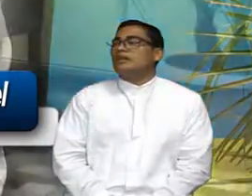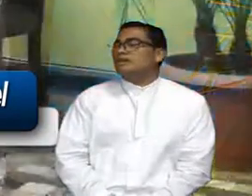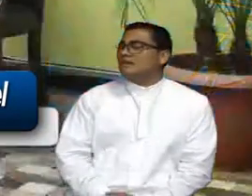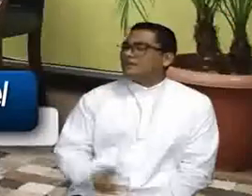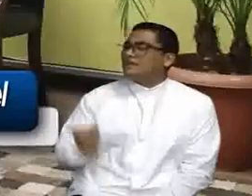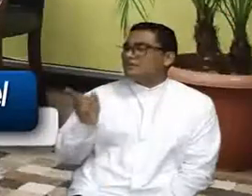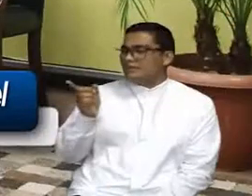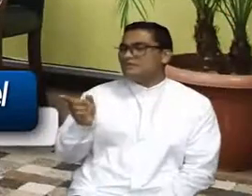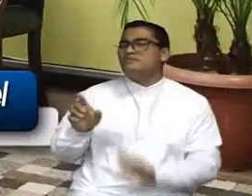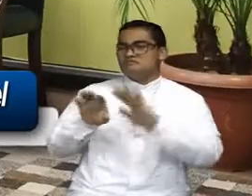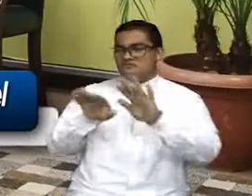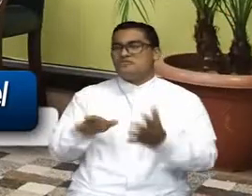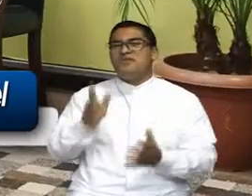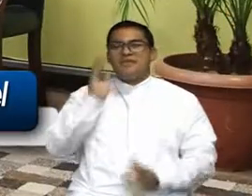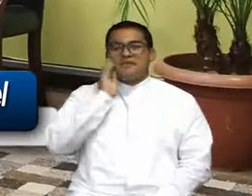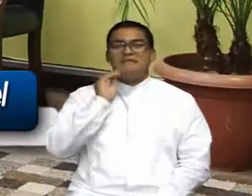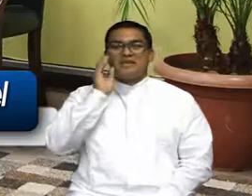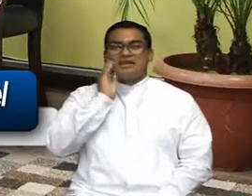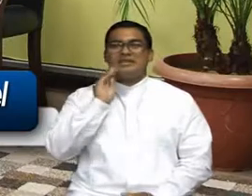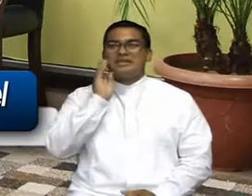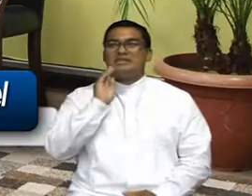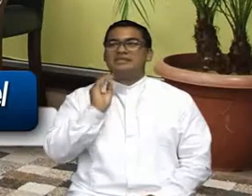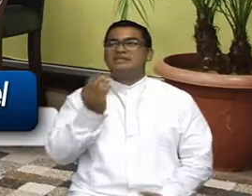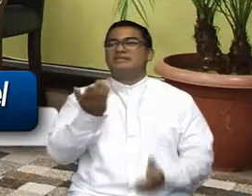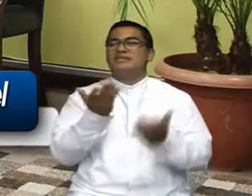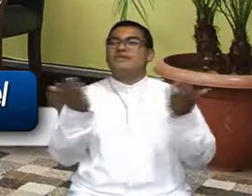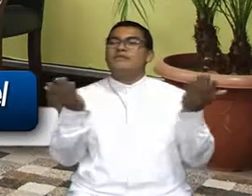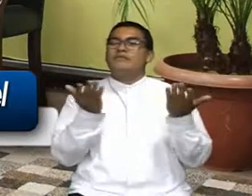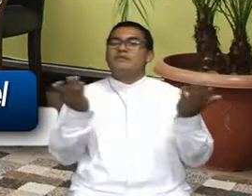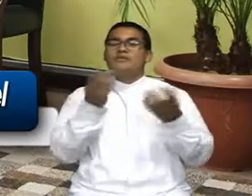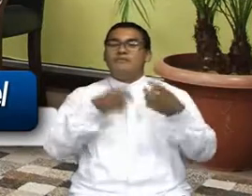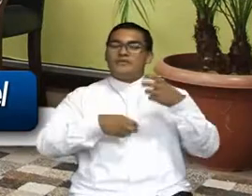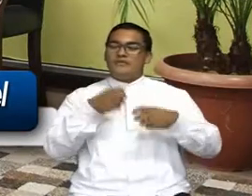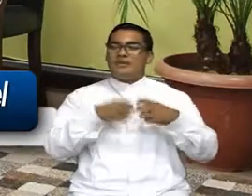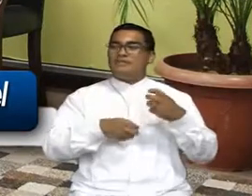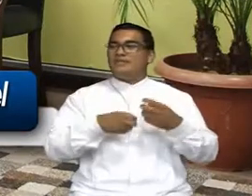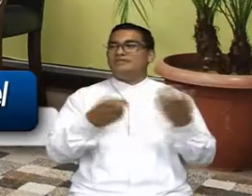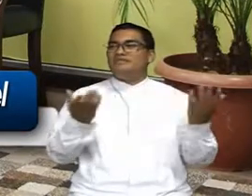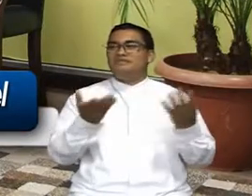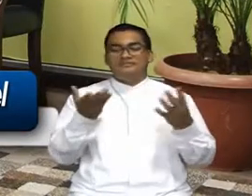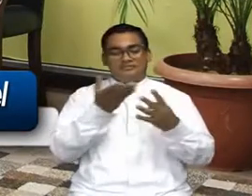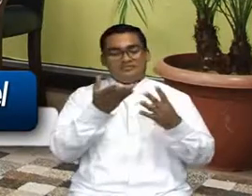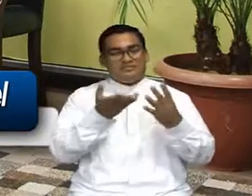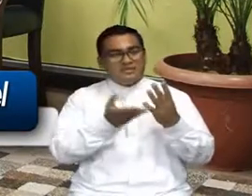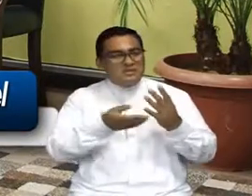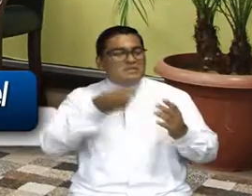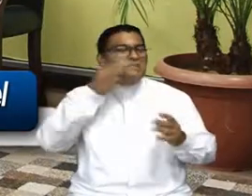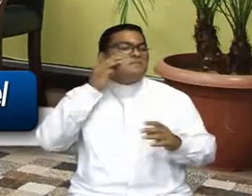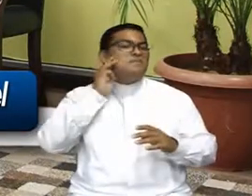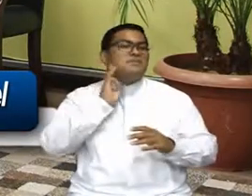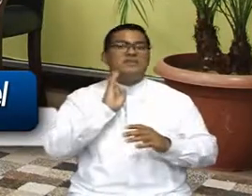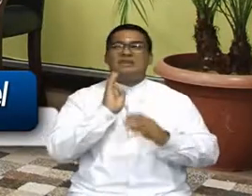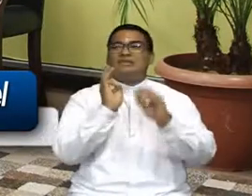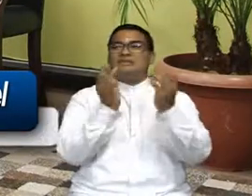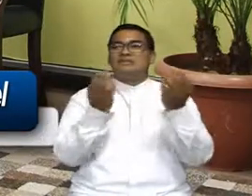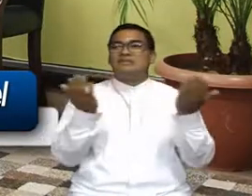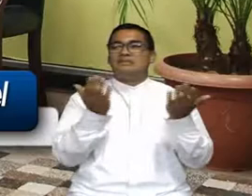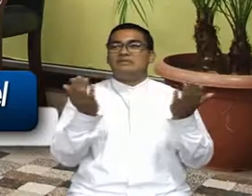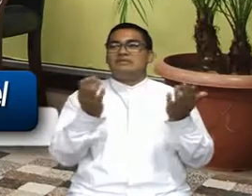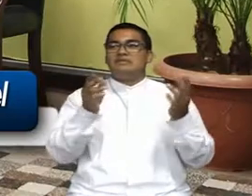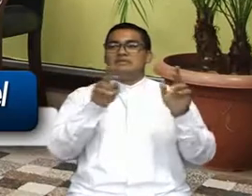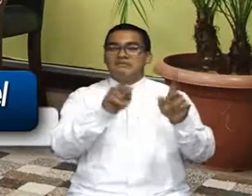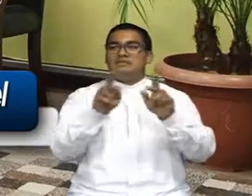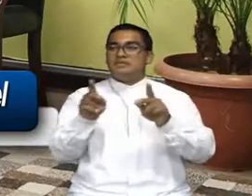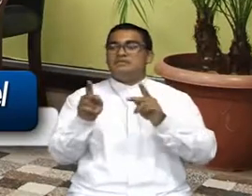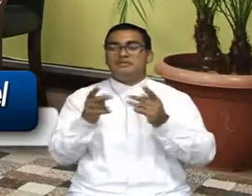tipo de paciente, ¿cuáles son las principales causas de los moretones y en los pacientes que ha